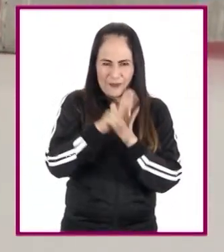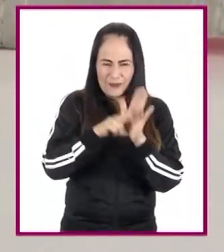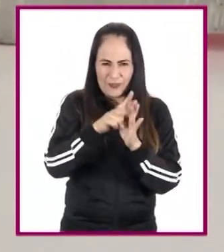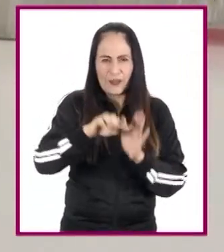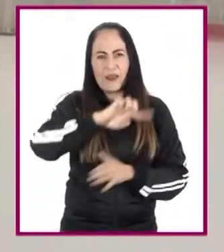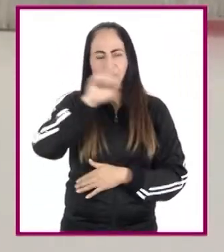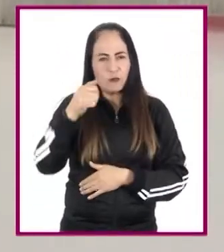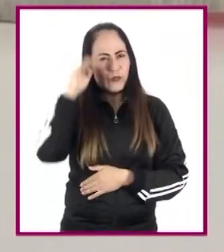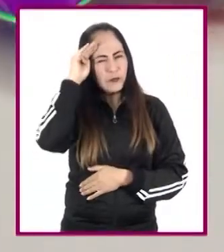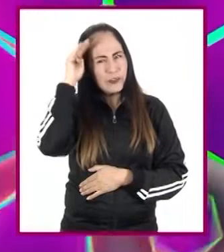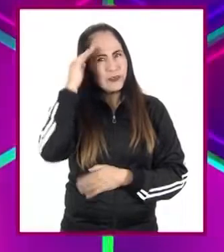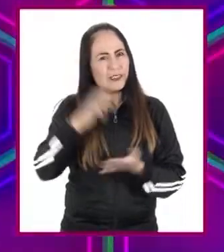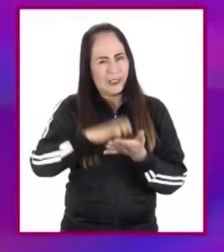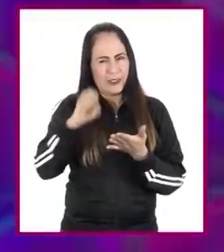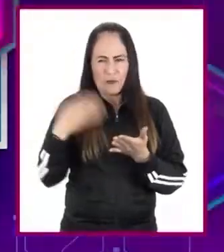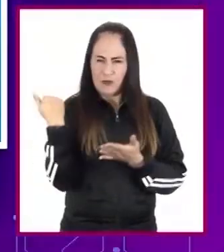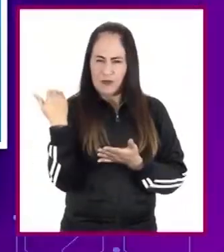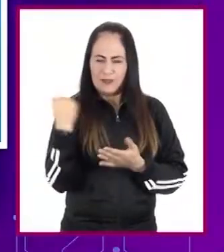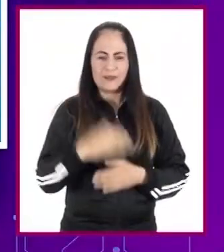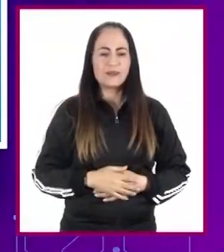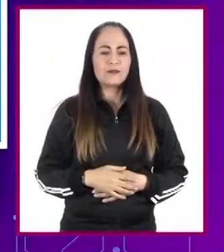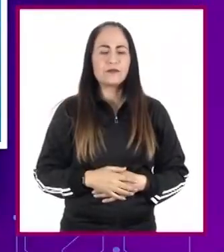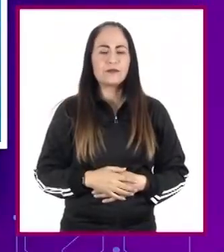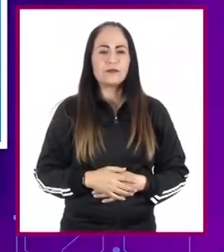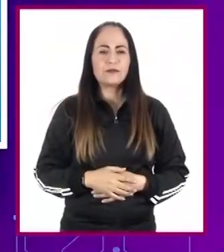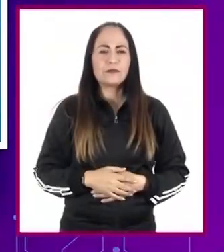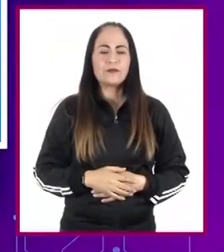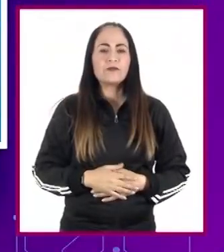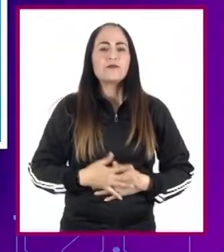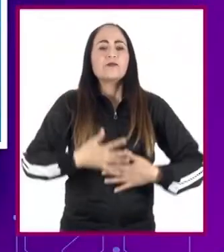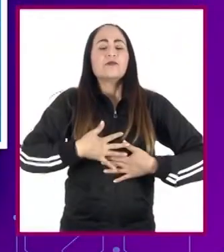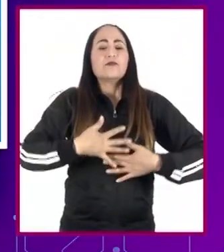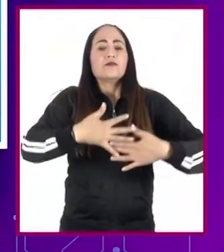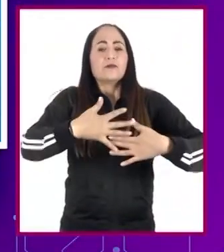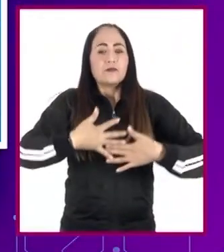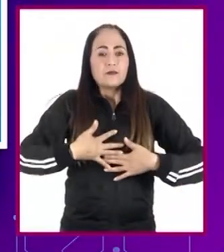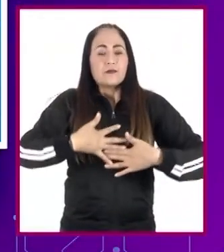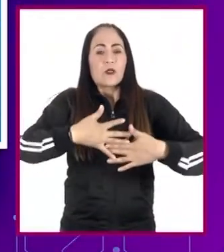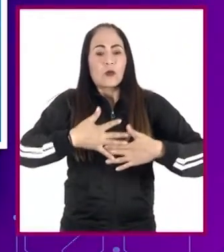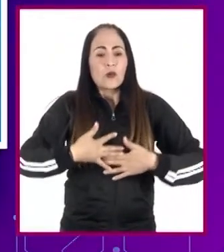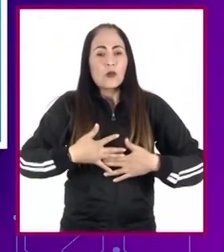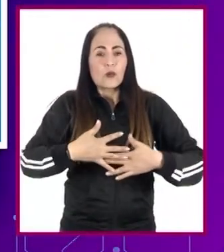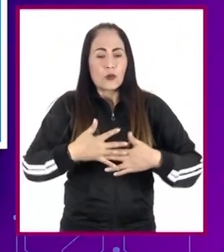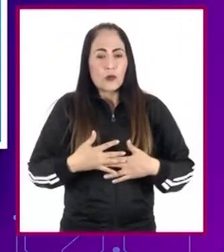reflexionen sobre el ejemplo anterior. La respiración es el proceso mediante el cual